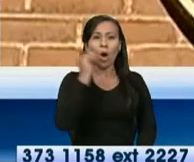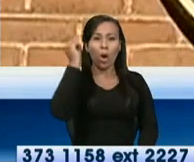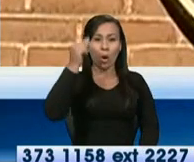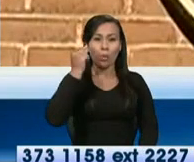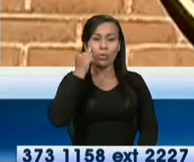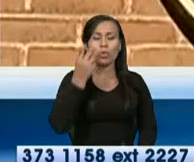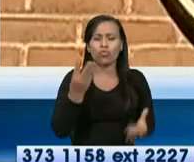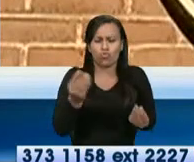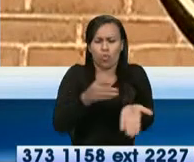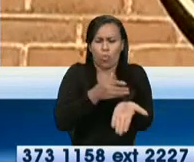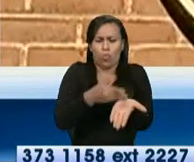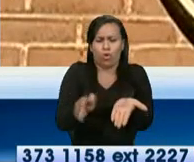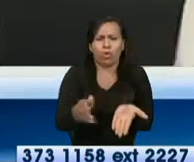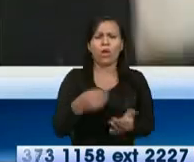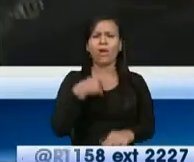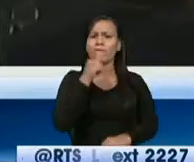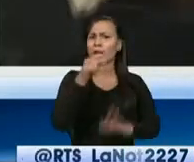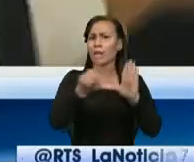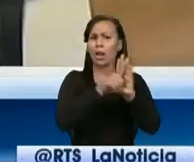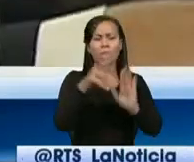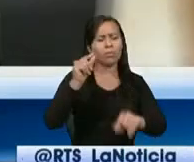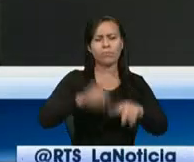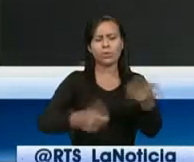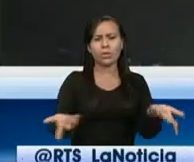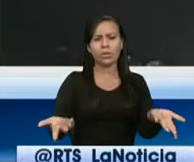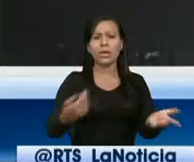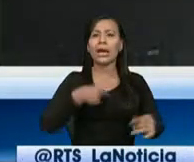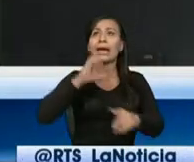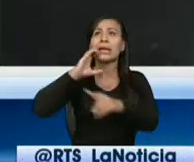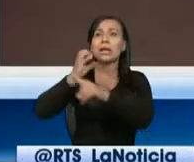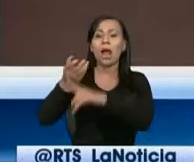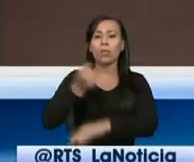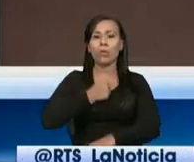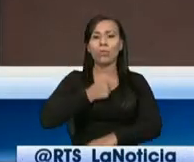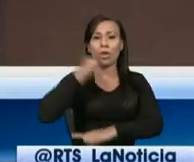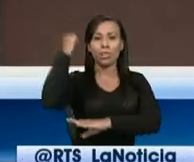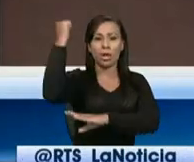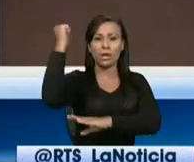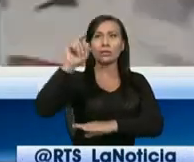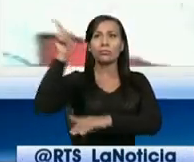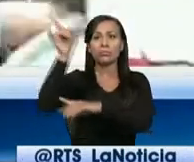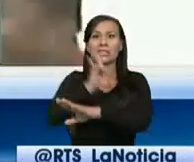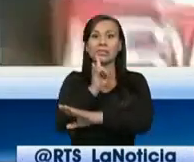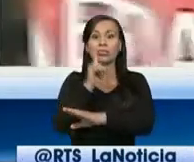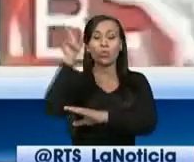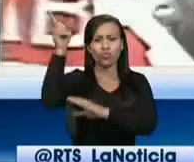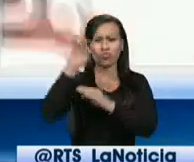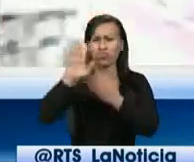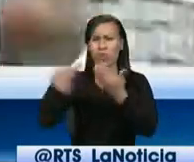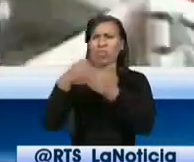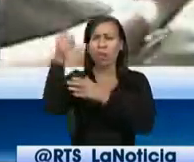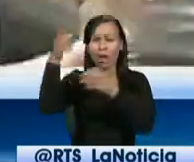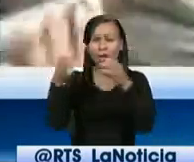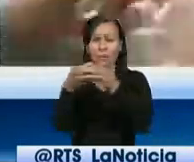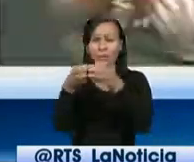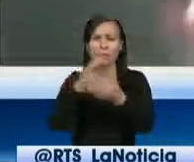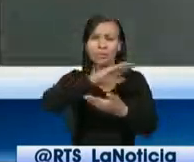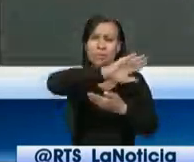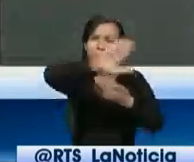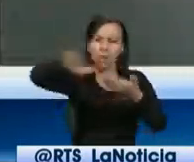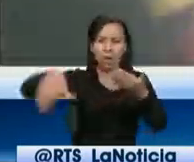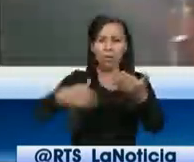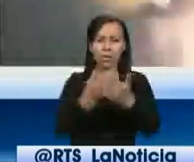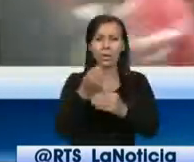fue destituido inconstitucionalmente. Menciona que fueron violados algunos artículos de la Convención Americana de Derechos Humanos y busca